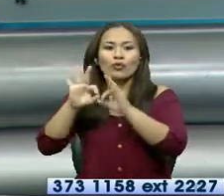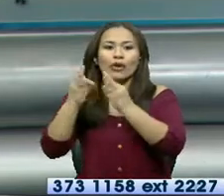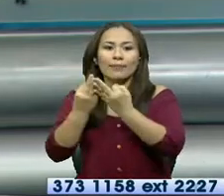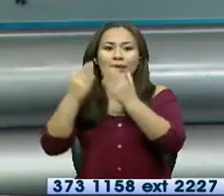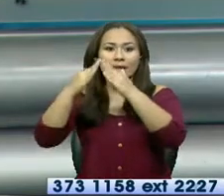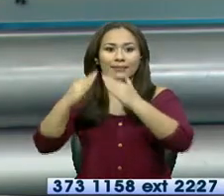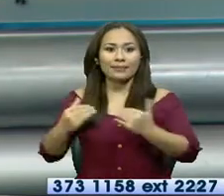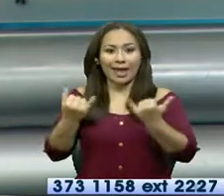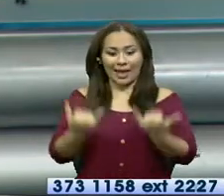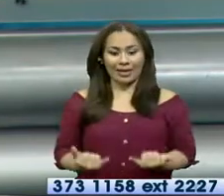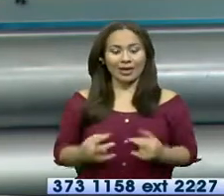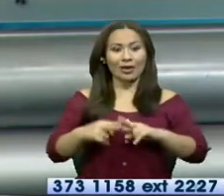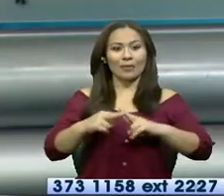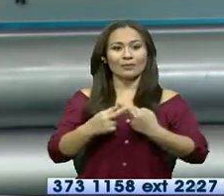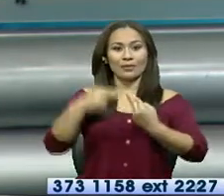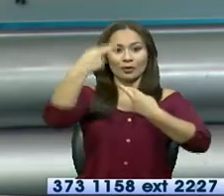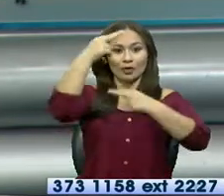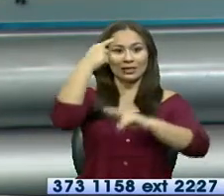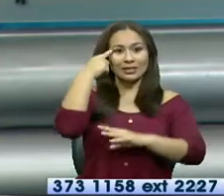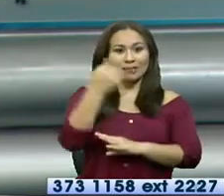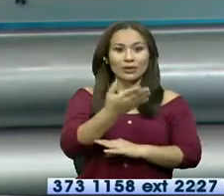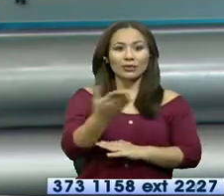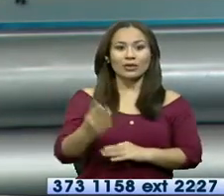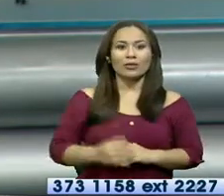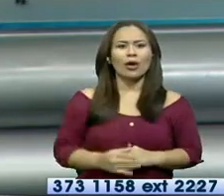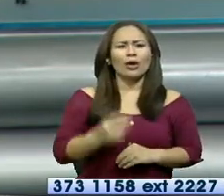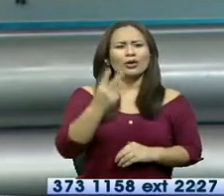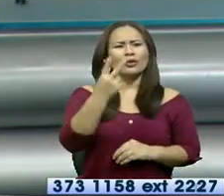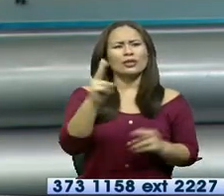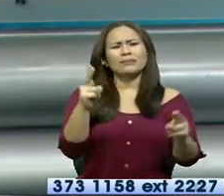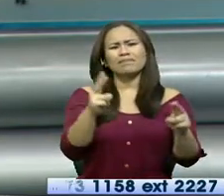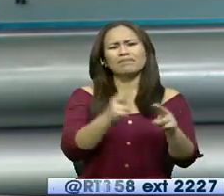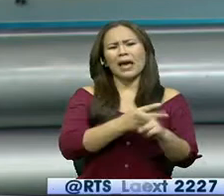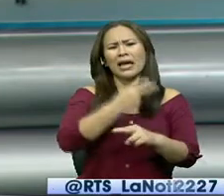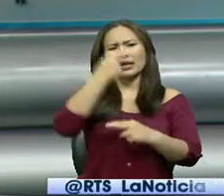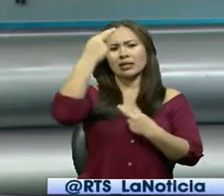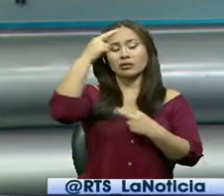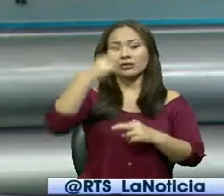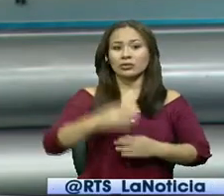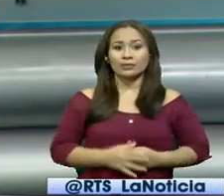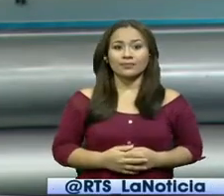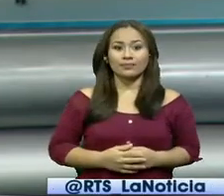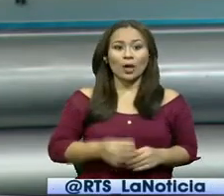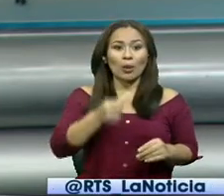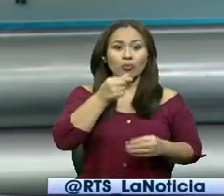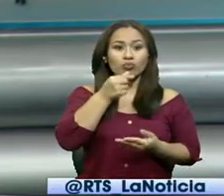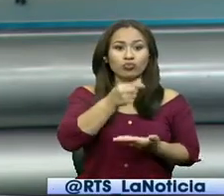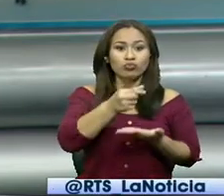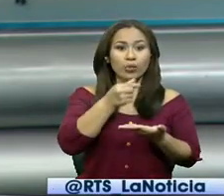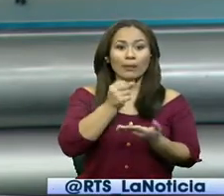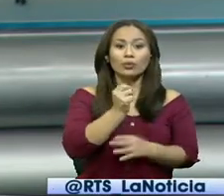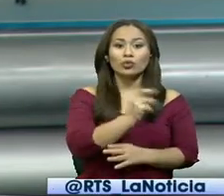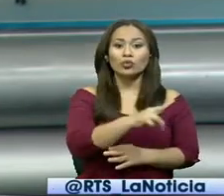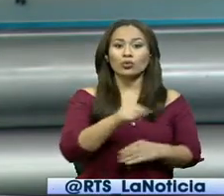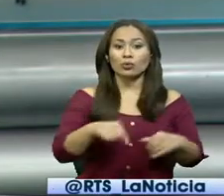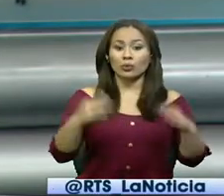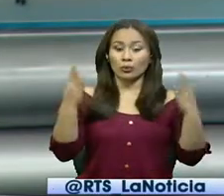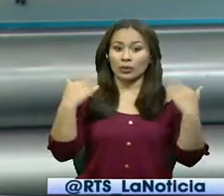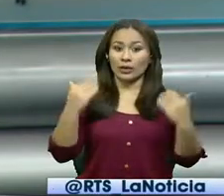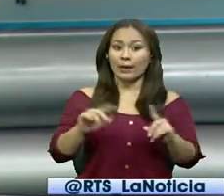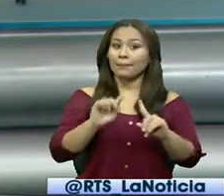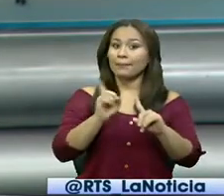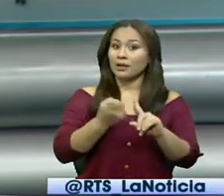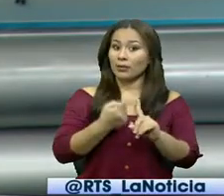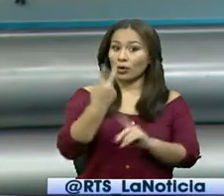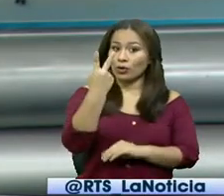Aquí inicia la información para ustedes. Dos hechos sangrientos se registraron en el Guasmo Sur de Guayaquil. En el primero,